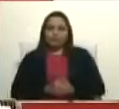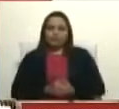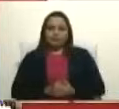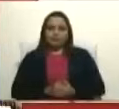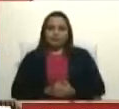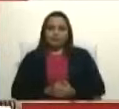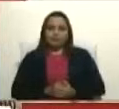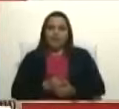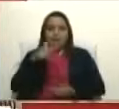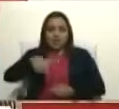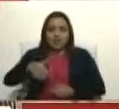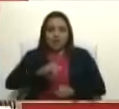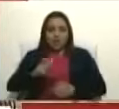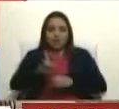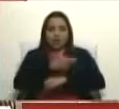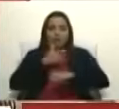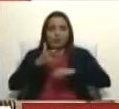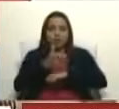Si aquí estuviera gobernando,